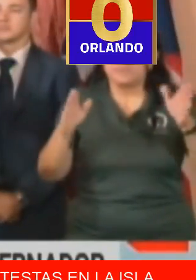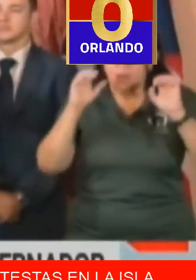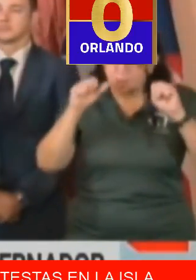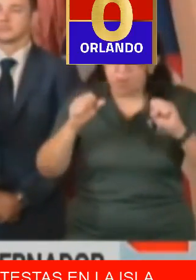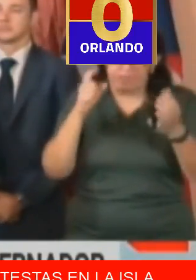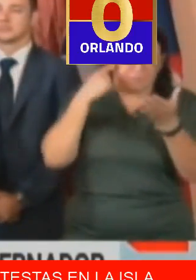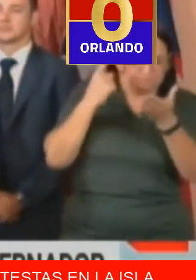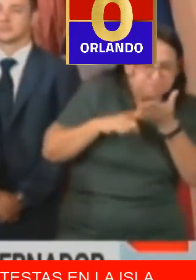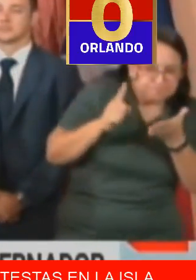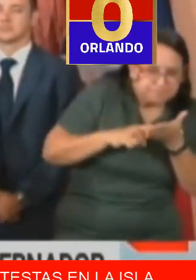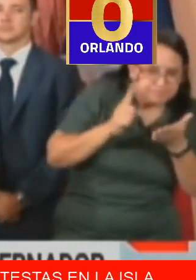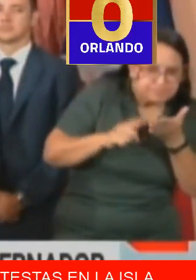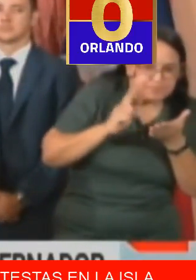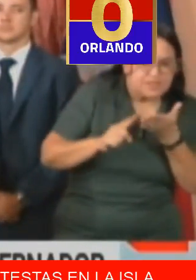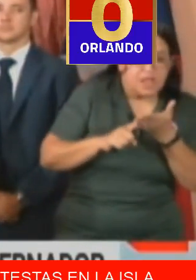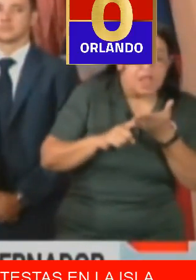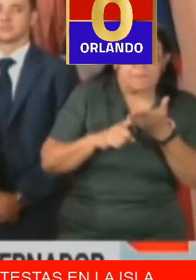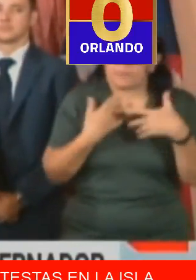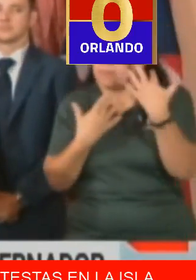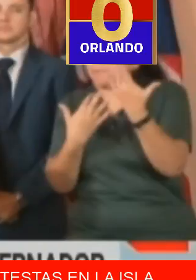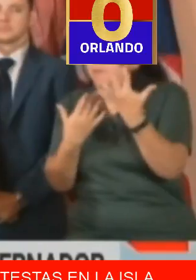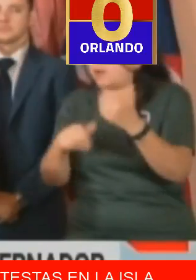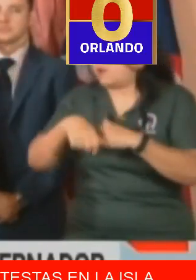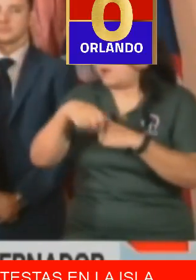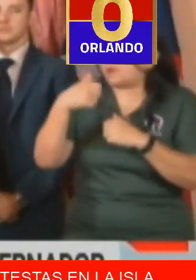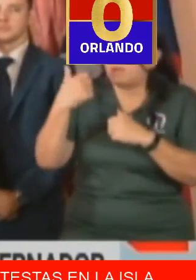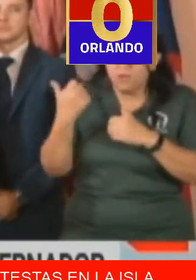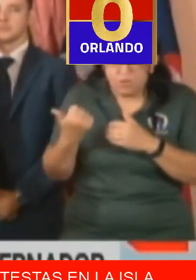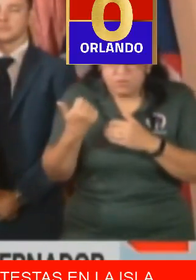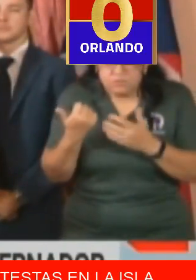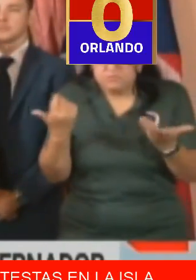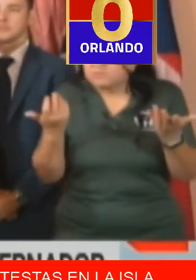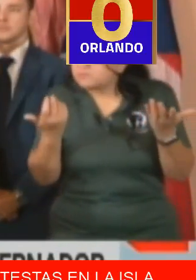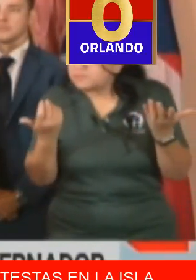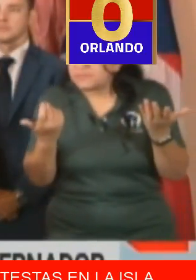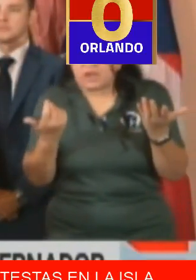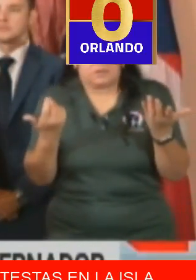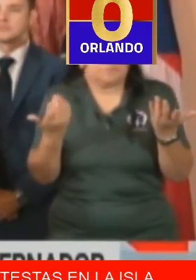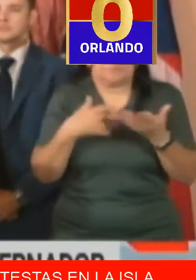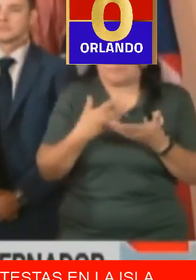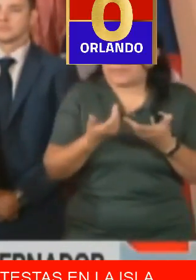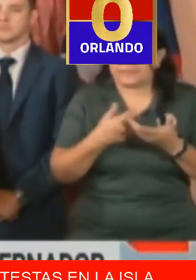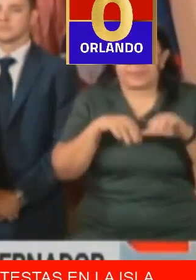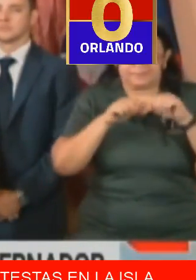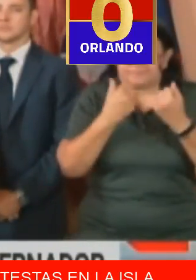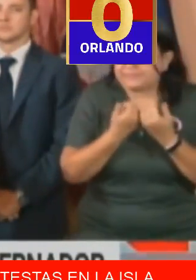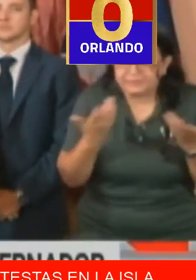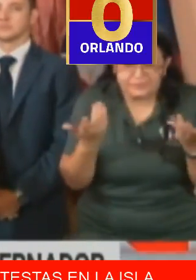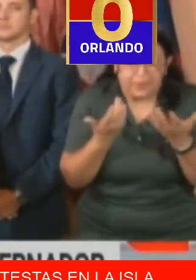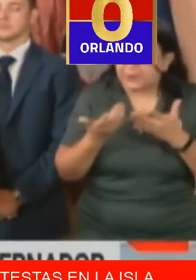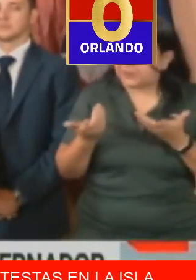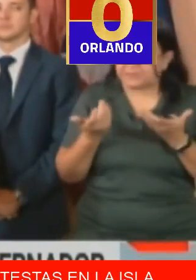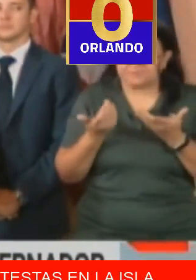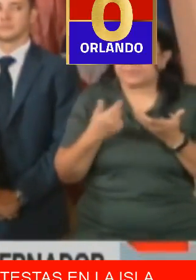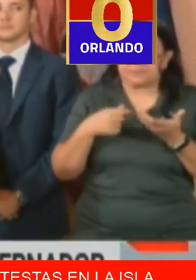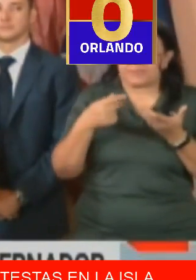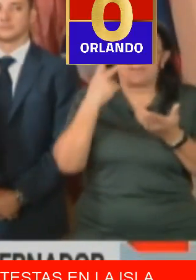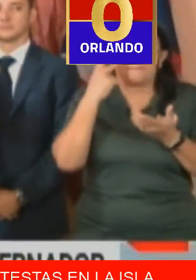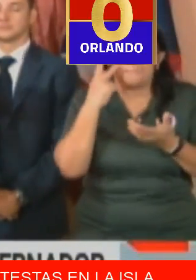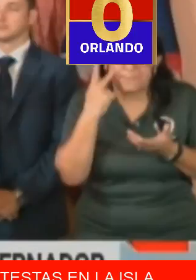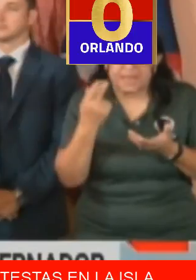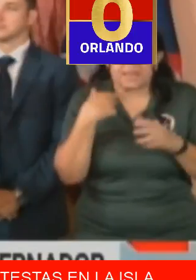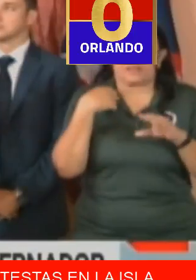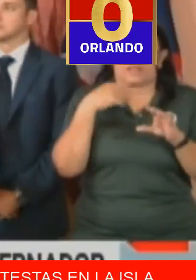en vez de esperar a que otras entidades externas o del gobierno federal intervengan sin que el gobierno local tenga esa